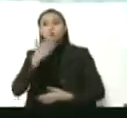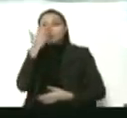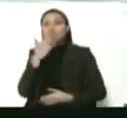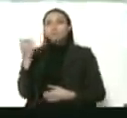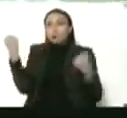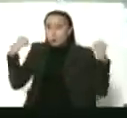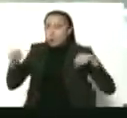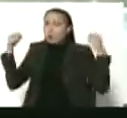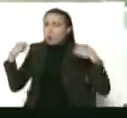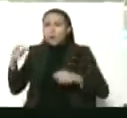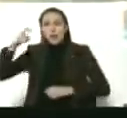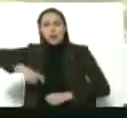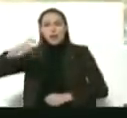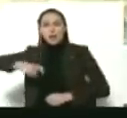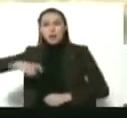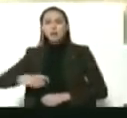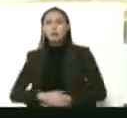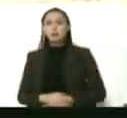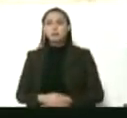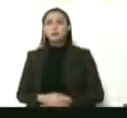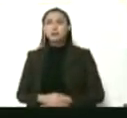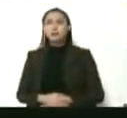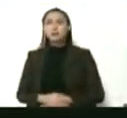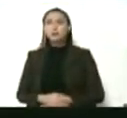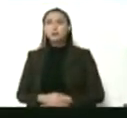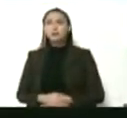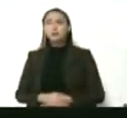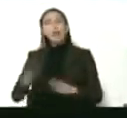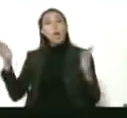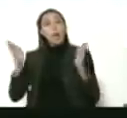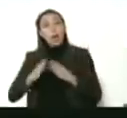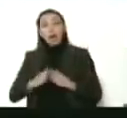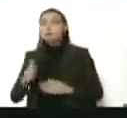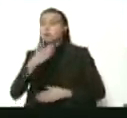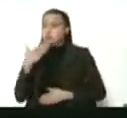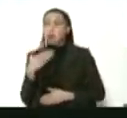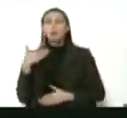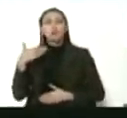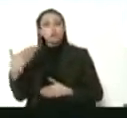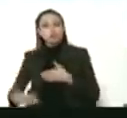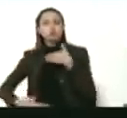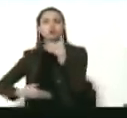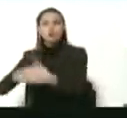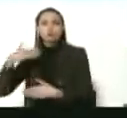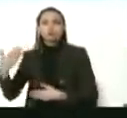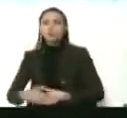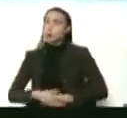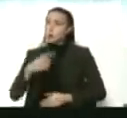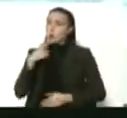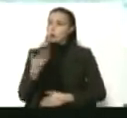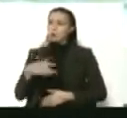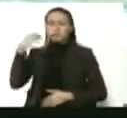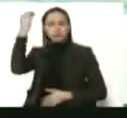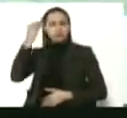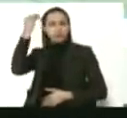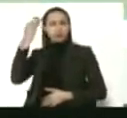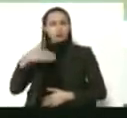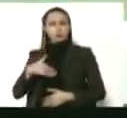respiratorios necesarios. Y en su casa fueron mejorando. Entonces yo decía, bueno, imagínense